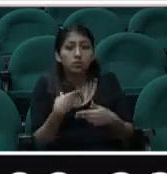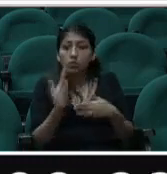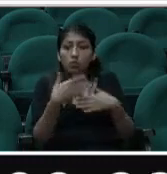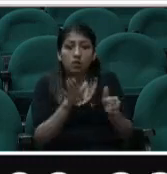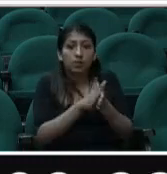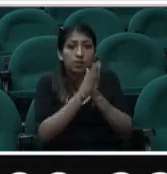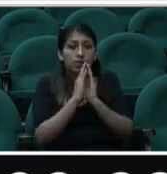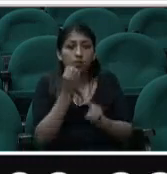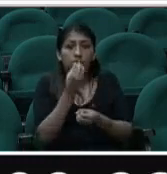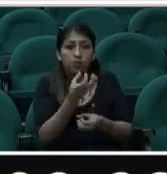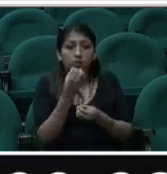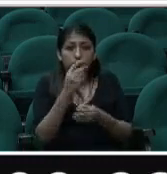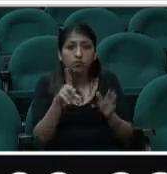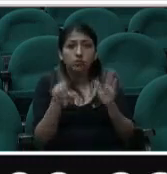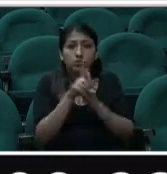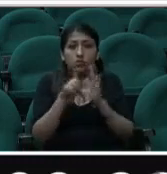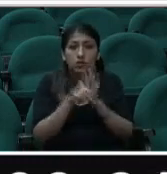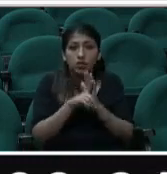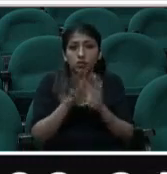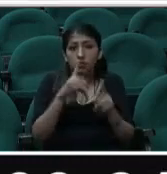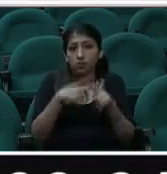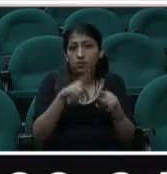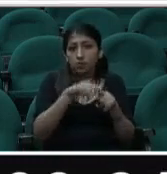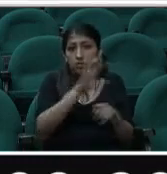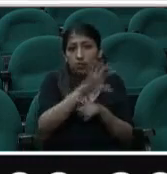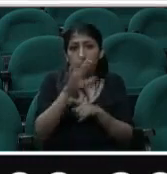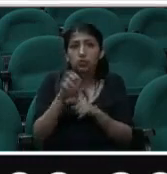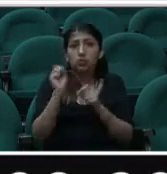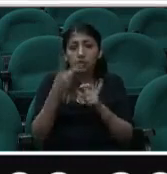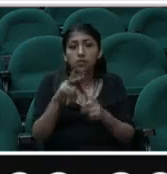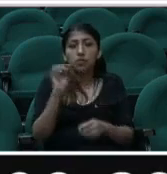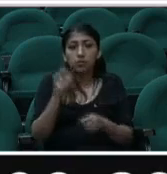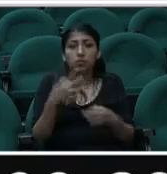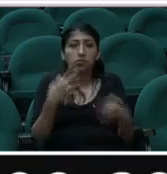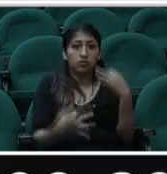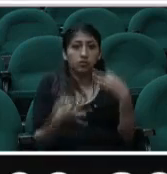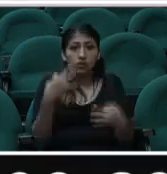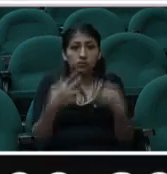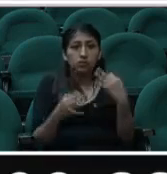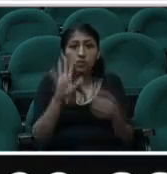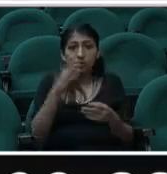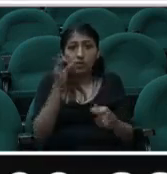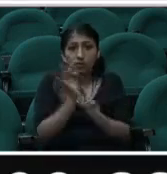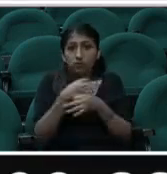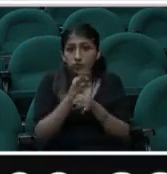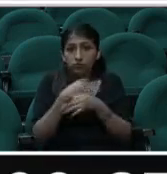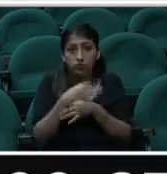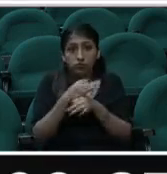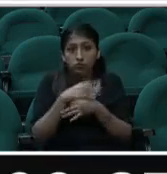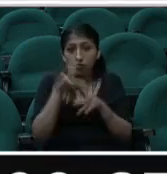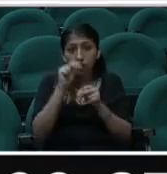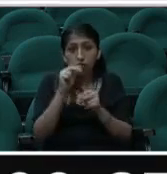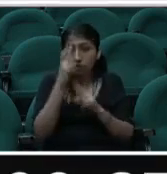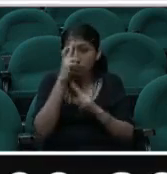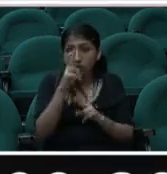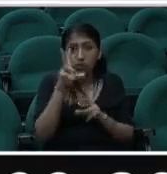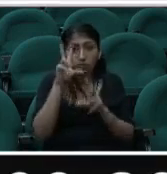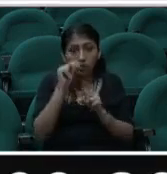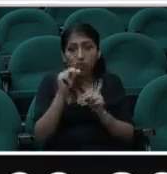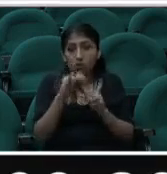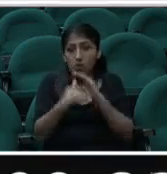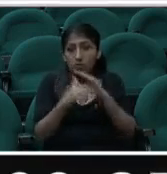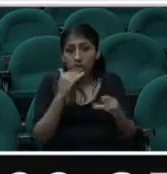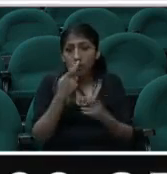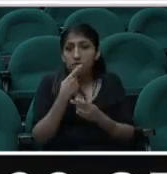solicitud de información la comisión las respectivas comisiones también pueden fiscalizar en caso de que los funcionarios pues no respeten o no